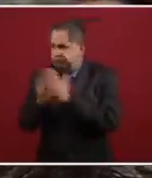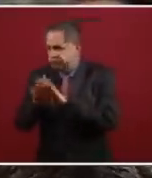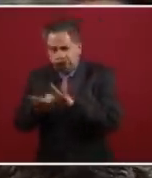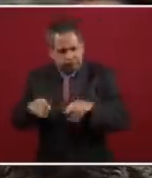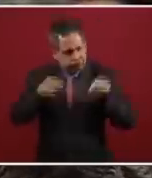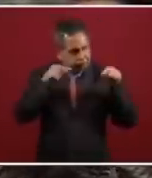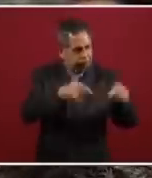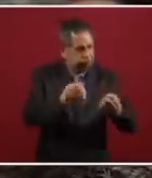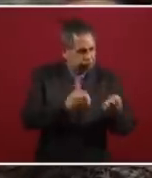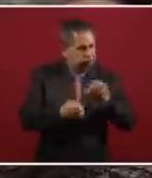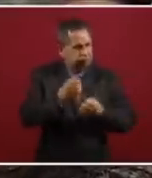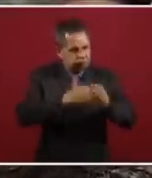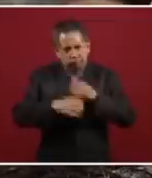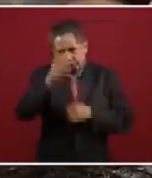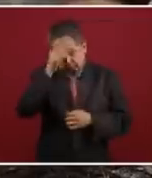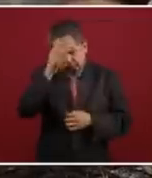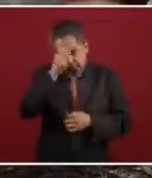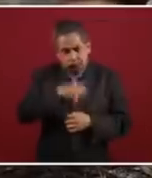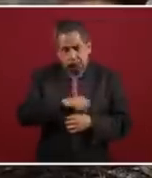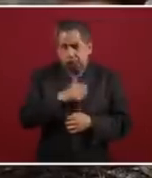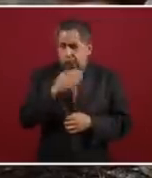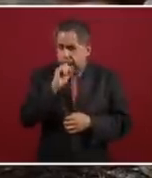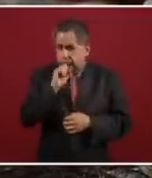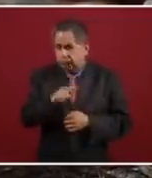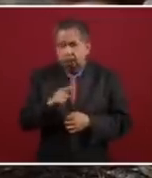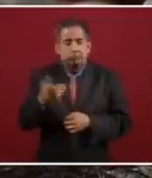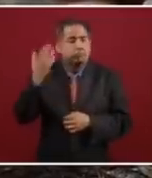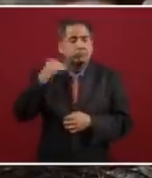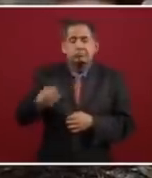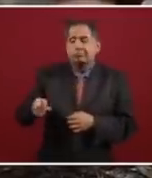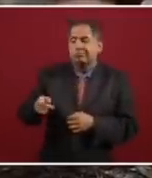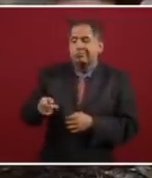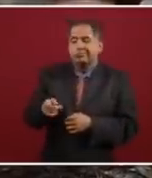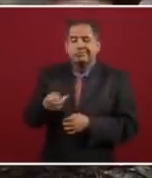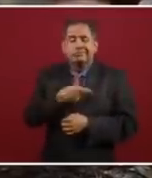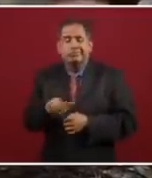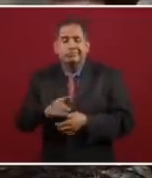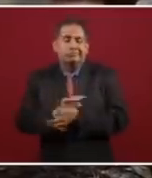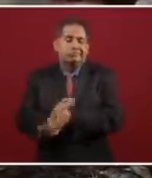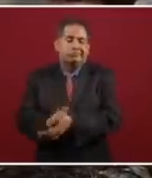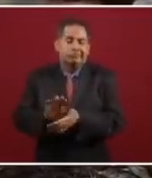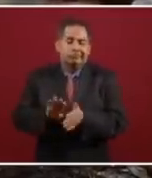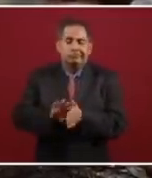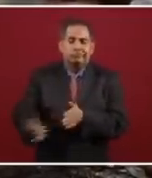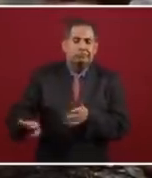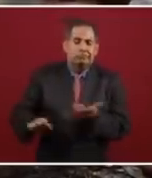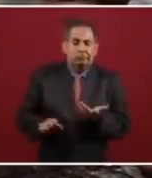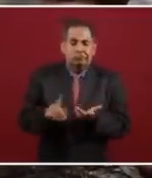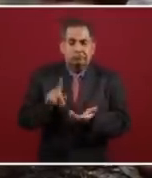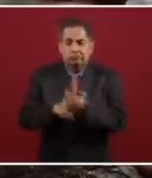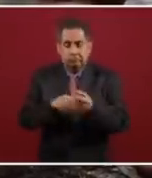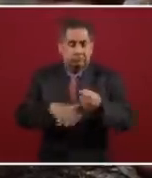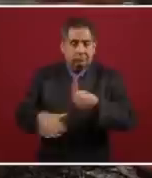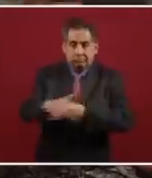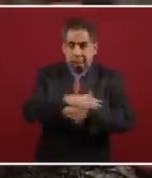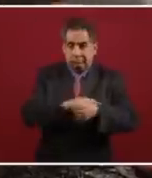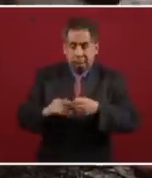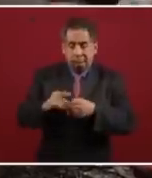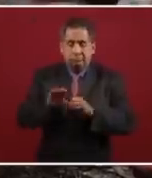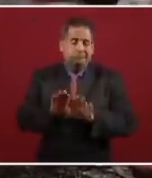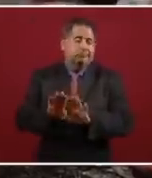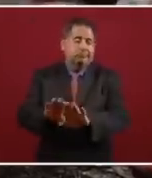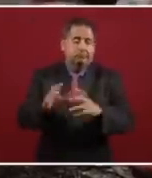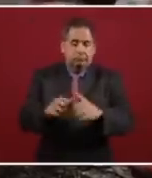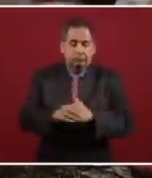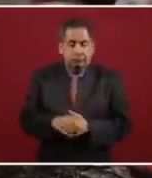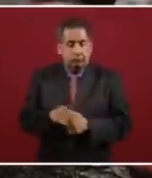difícil, mismos que son discriminados por su clase social y por venir de una zona pues, muy marginal.